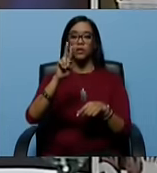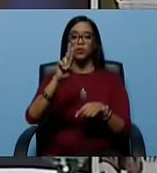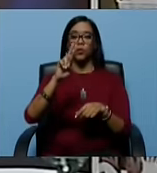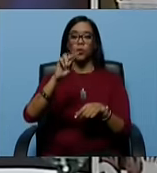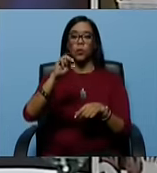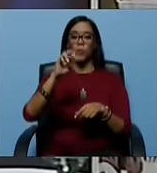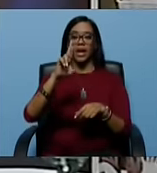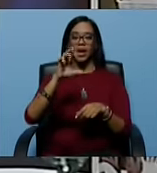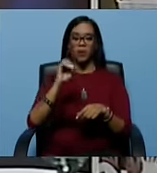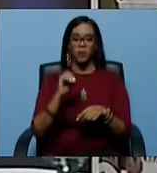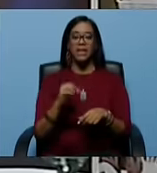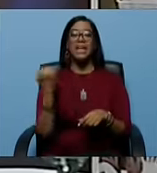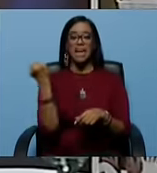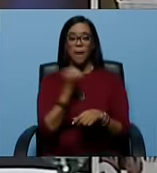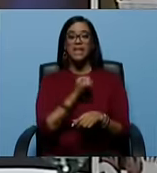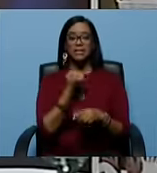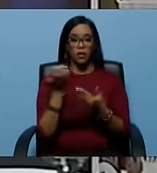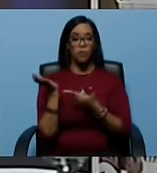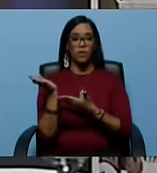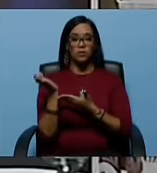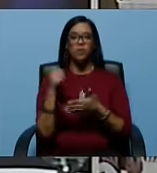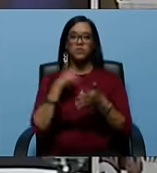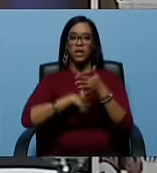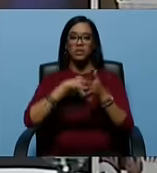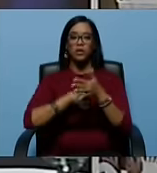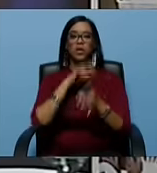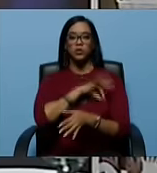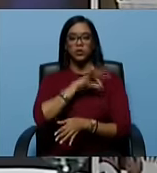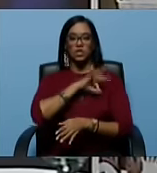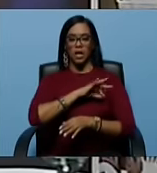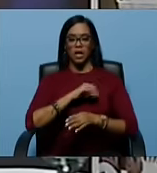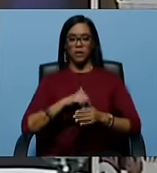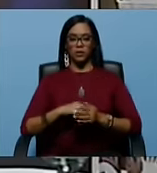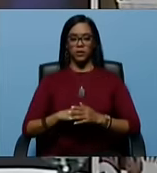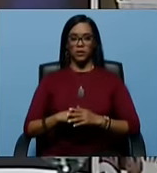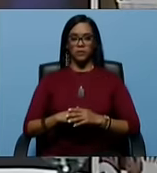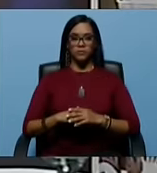Y la asesinaron por eso, por ser una luchadora social.